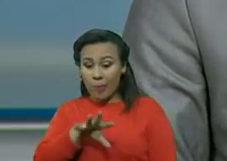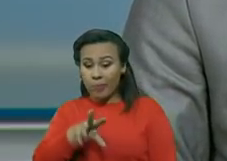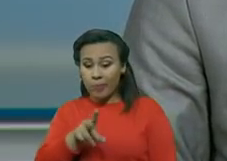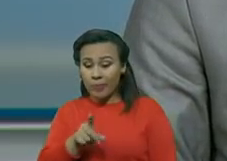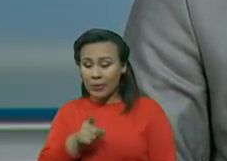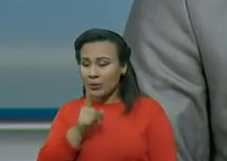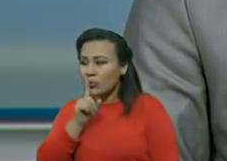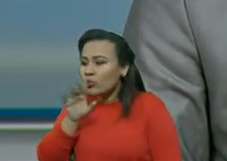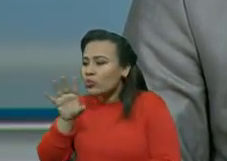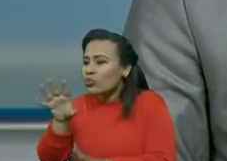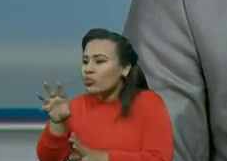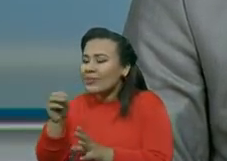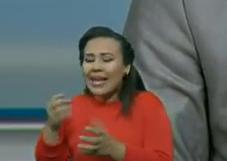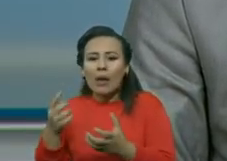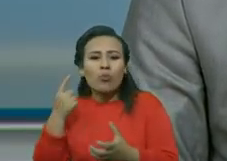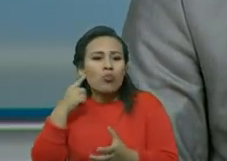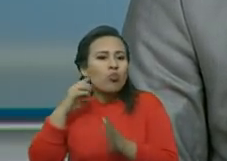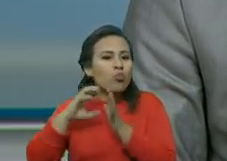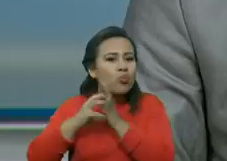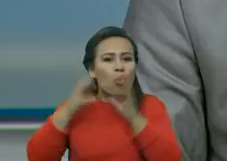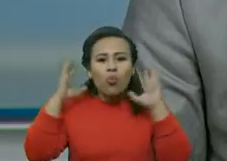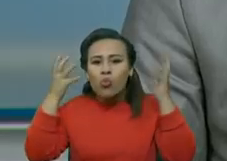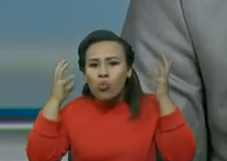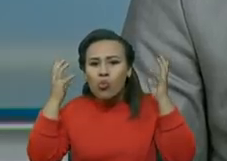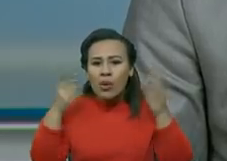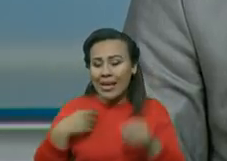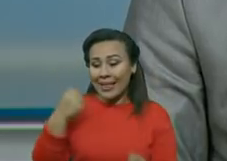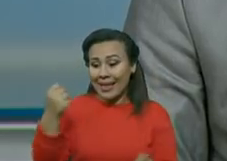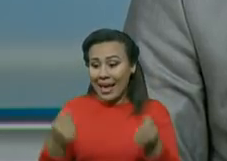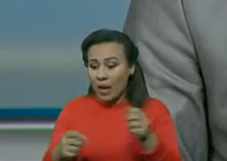intentado sustraerse el equipo de sonido de un vehículo.